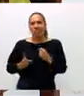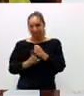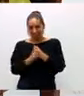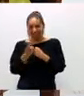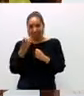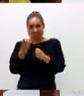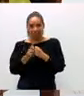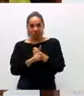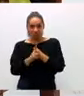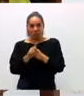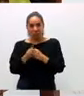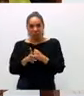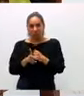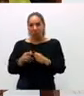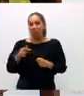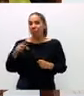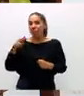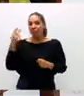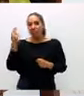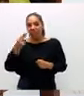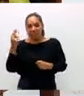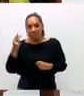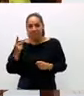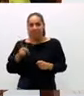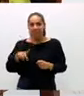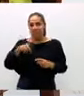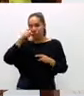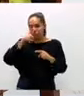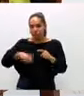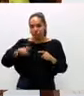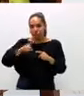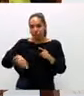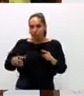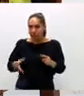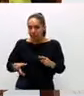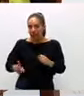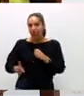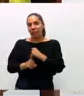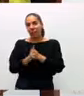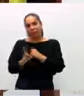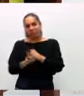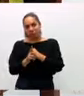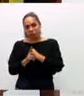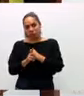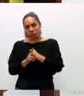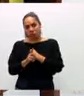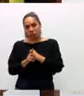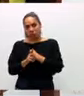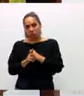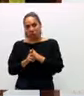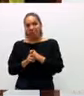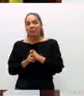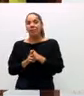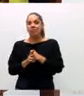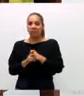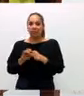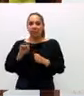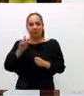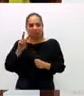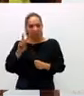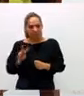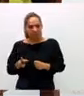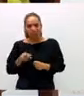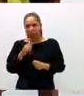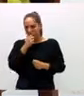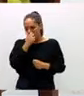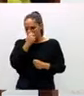se resuelve y que va creciendo, va escalando y estalla con actos violentos. Puede ser que el